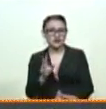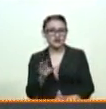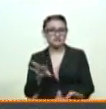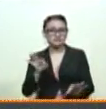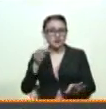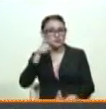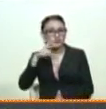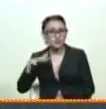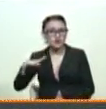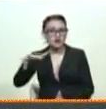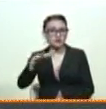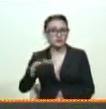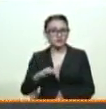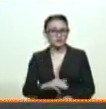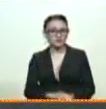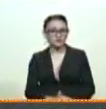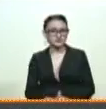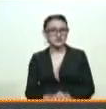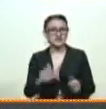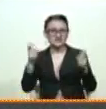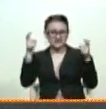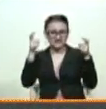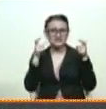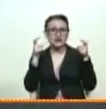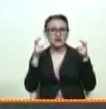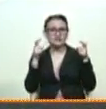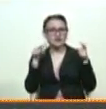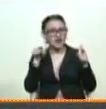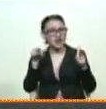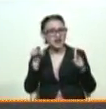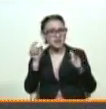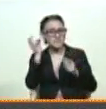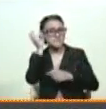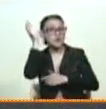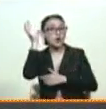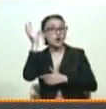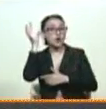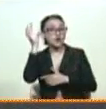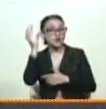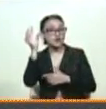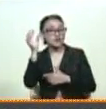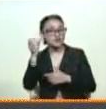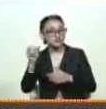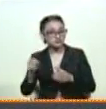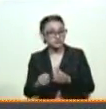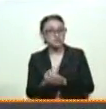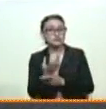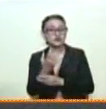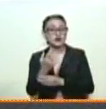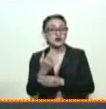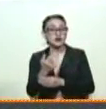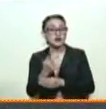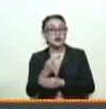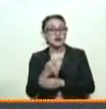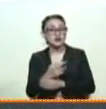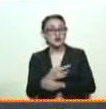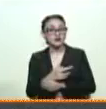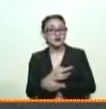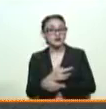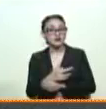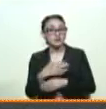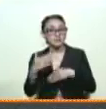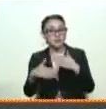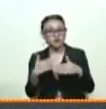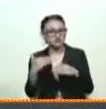venezolanas. El comandante Hugo Chávez refundó o inició la refundación de la República con un